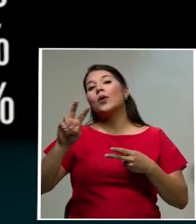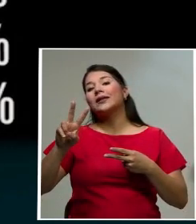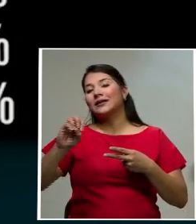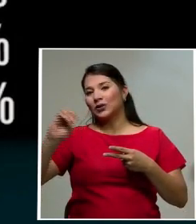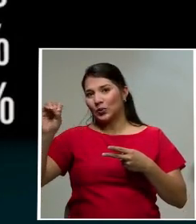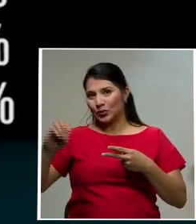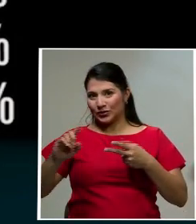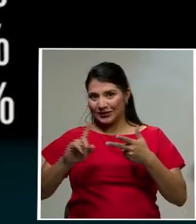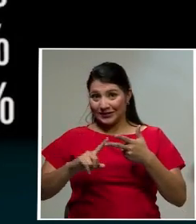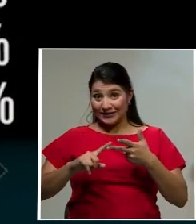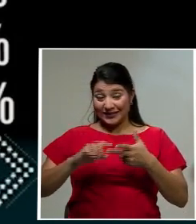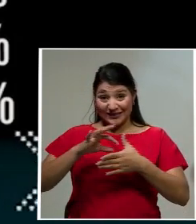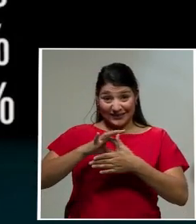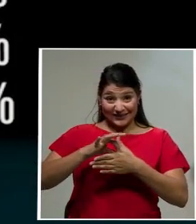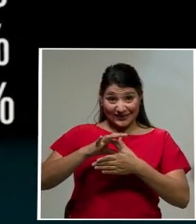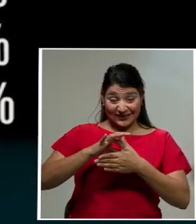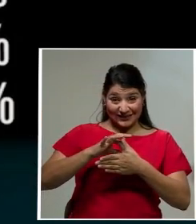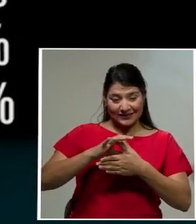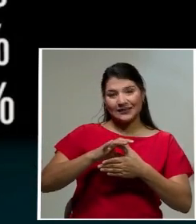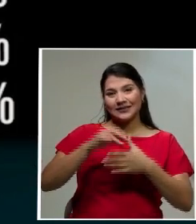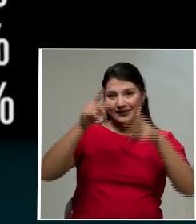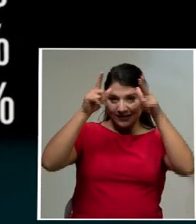4,92%, bistec de res un